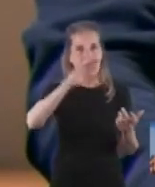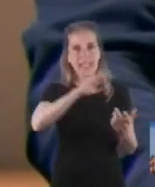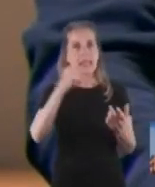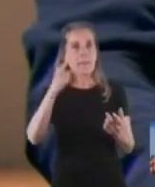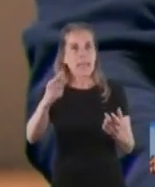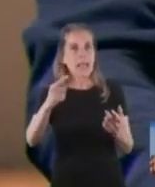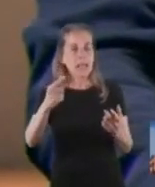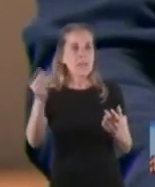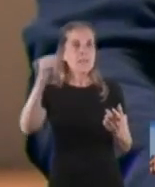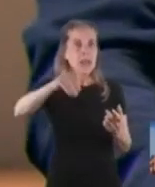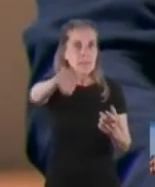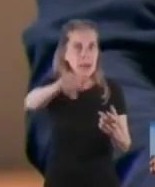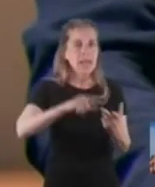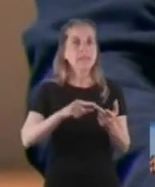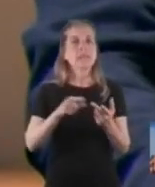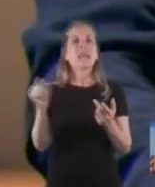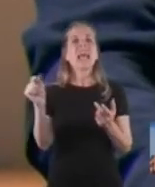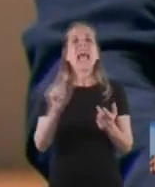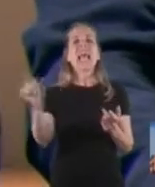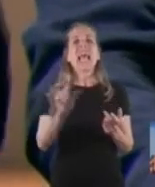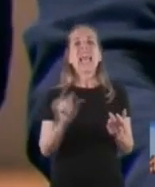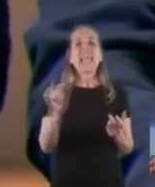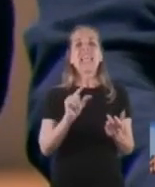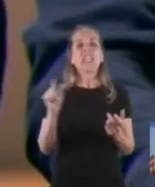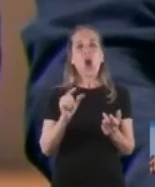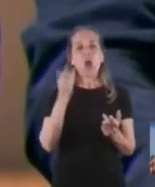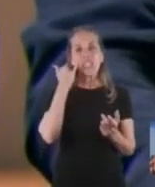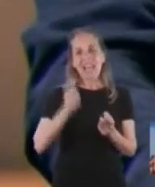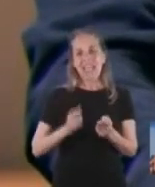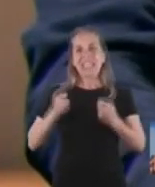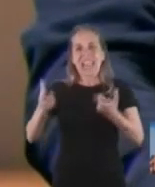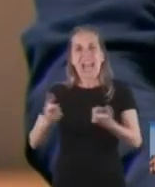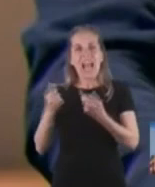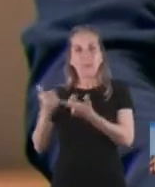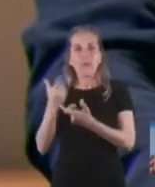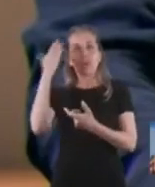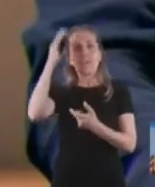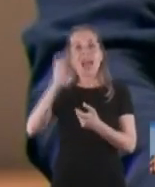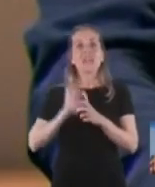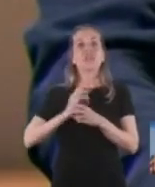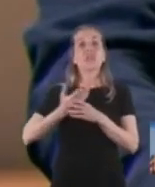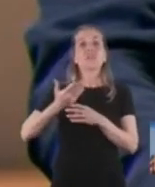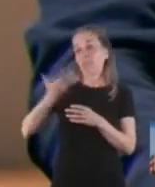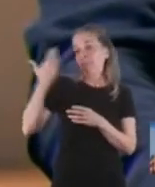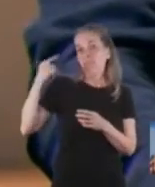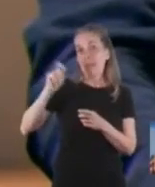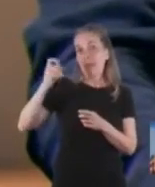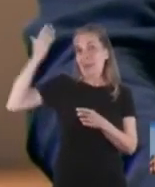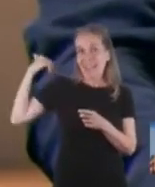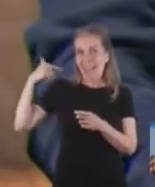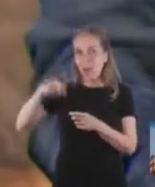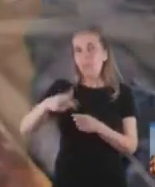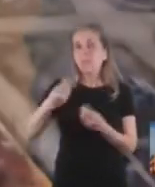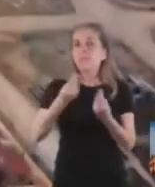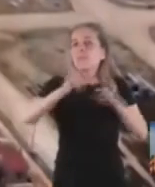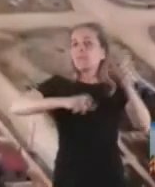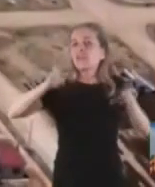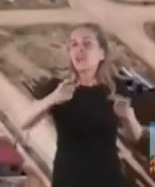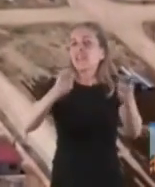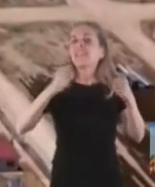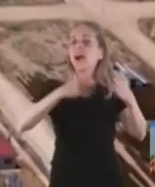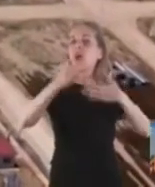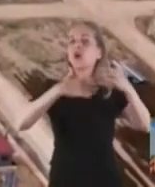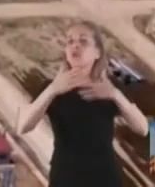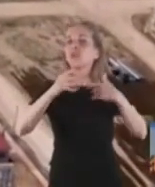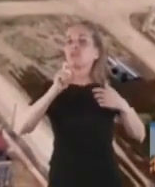más de 35.000 créditos a gente que tiene un terreno pero necesitaba la plata para construir su vivienda y ya la tienen ese